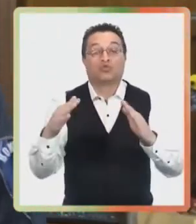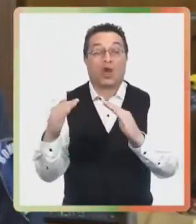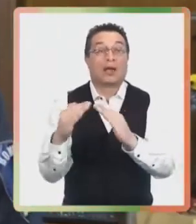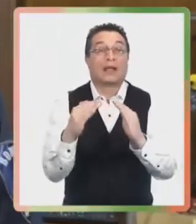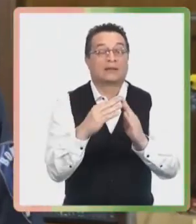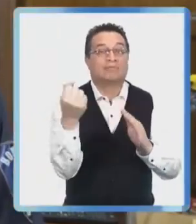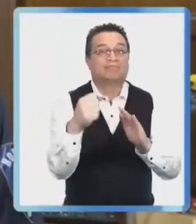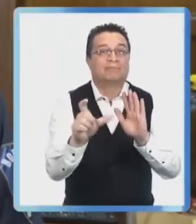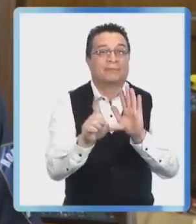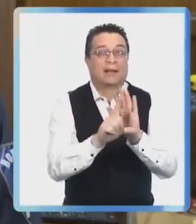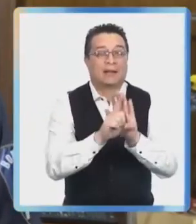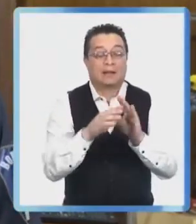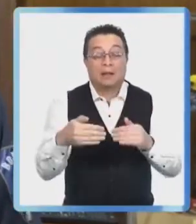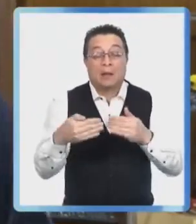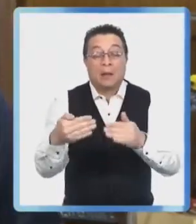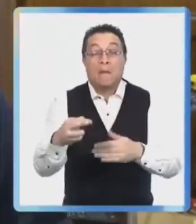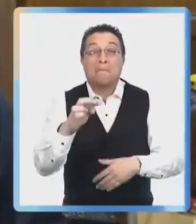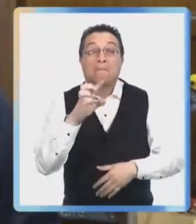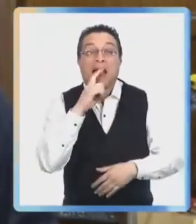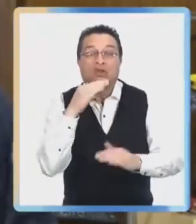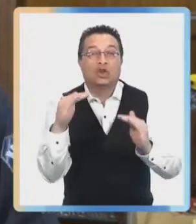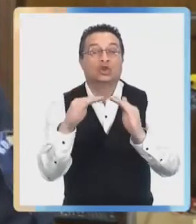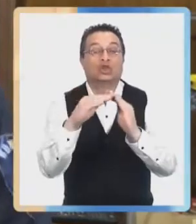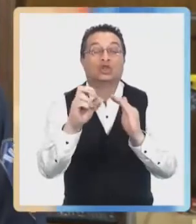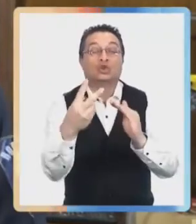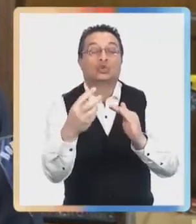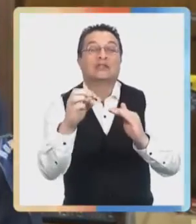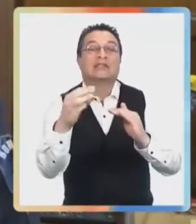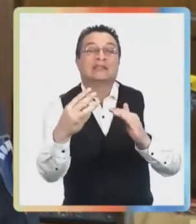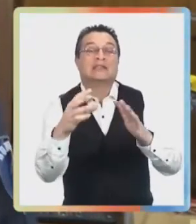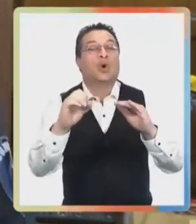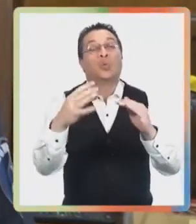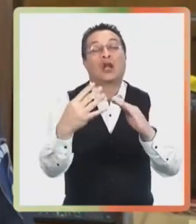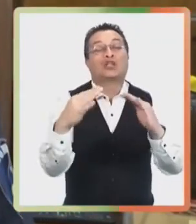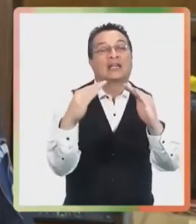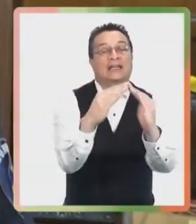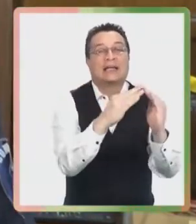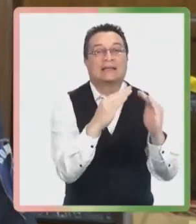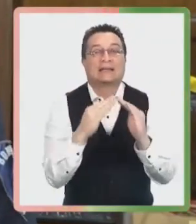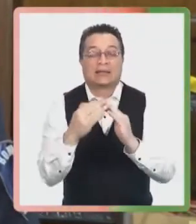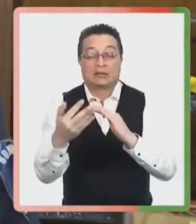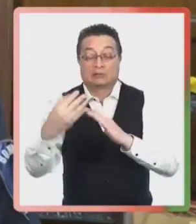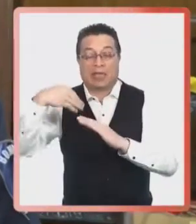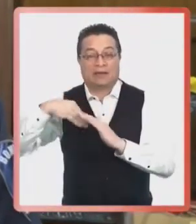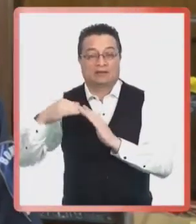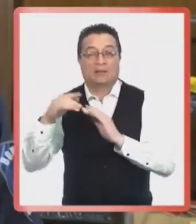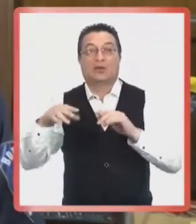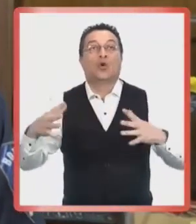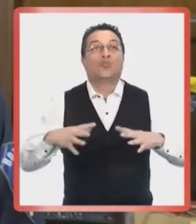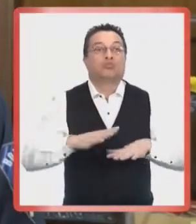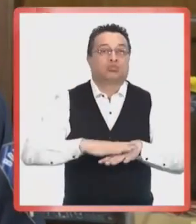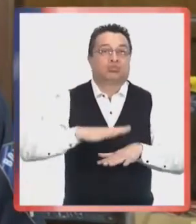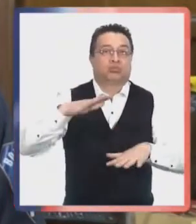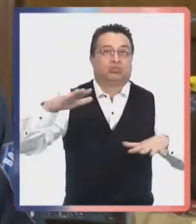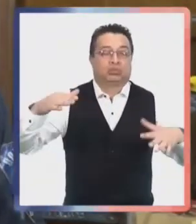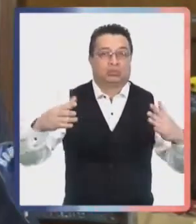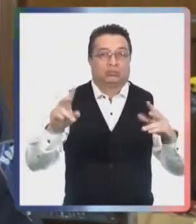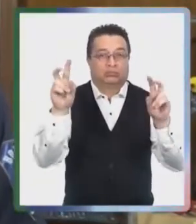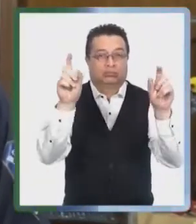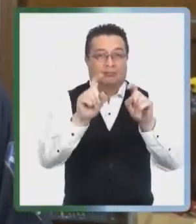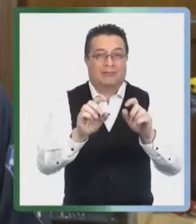tenemos muchas viviendas de tipo irregular construidas en los patios, segundas, terceras, cuartas viviendas, y eso genera un recalentamiento en las redes